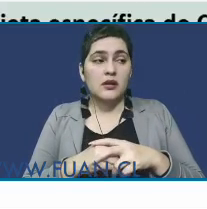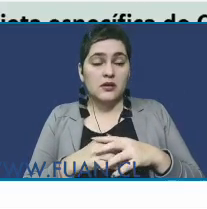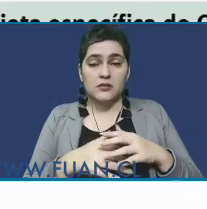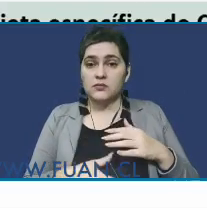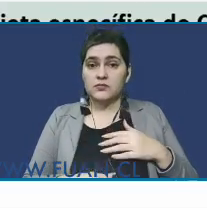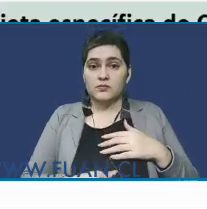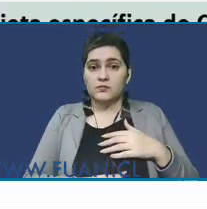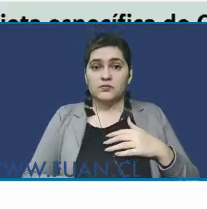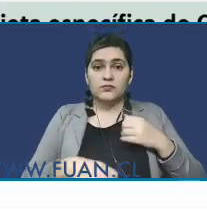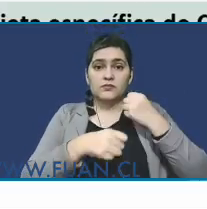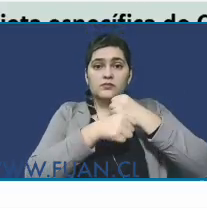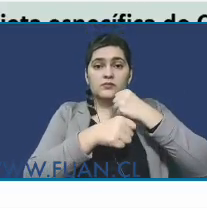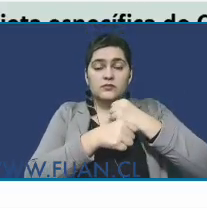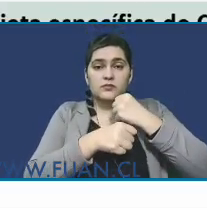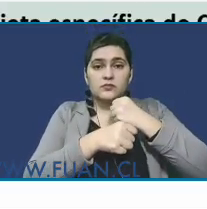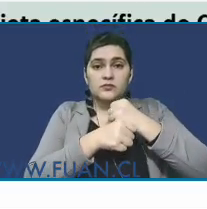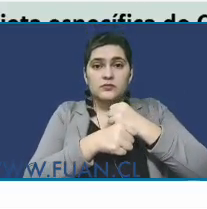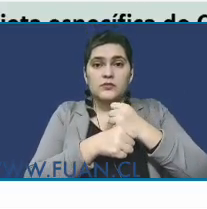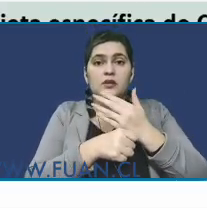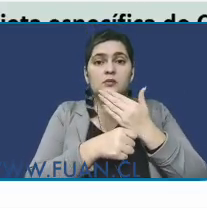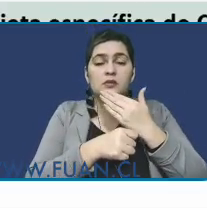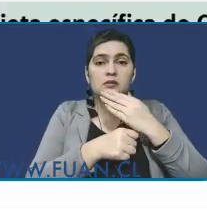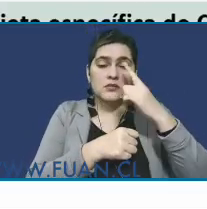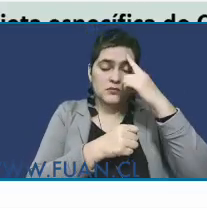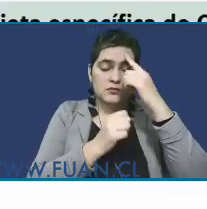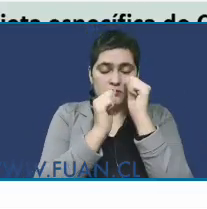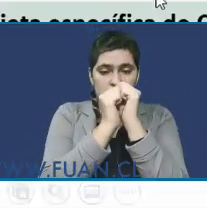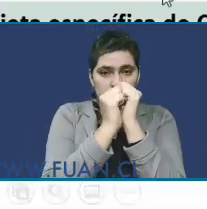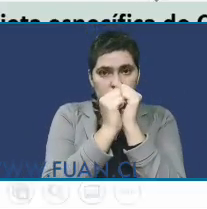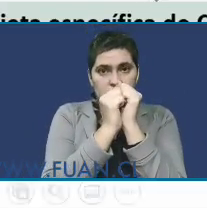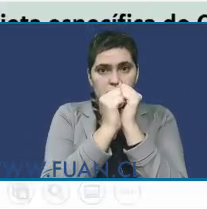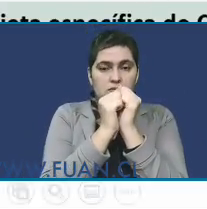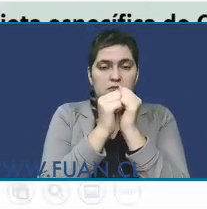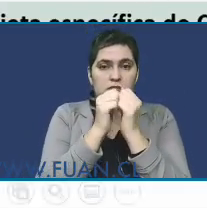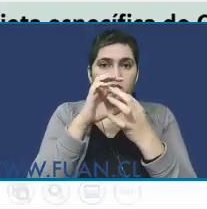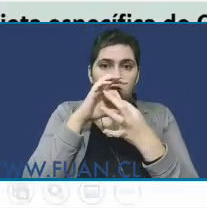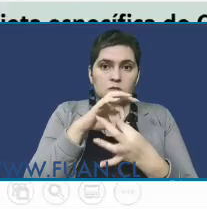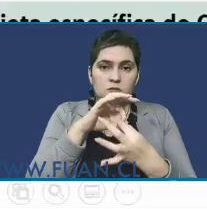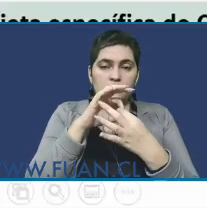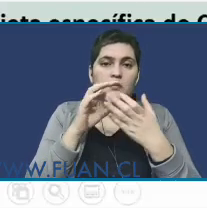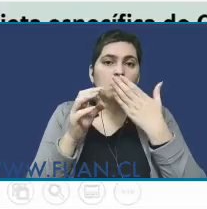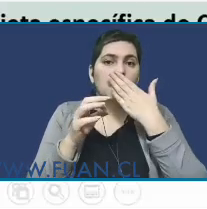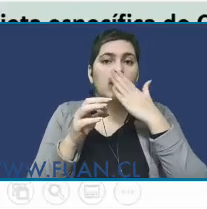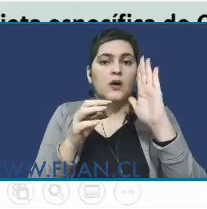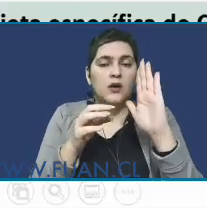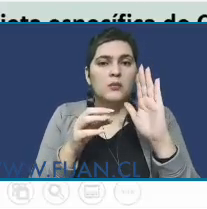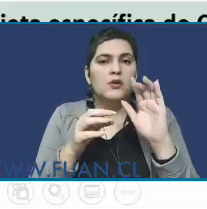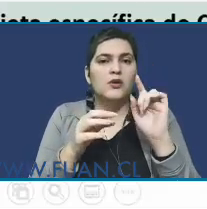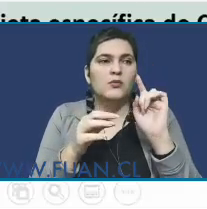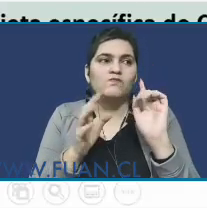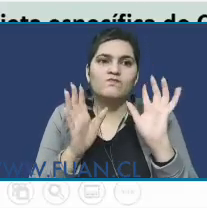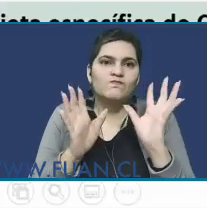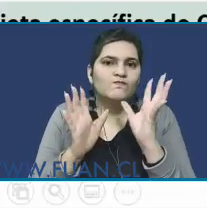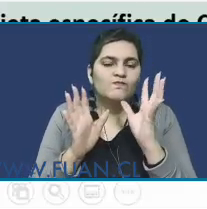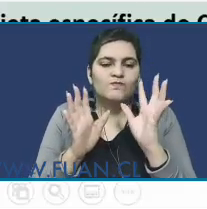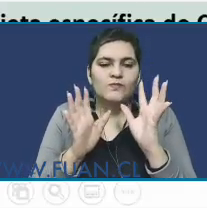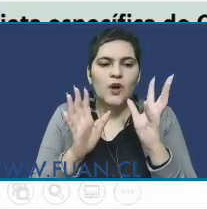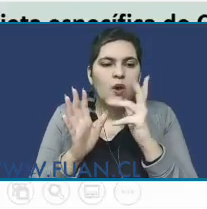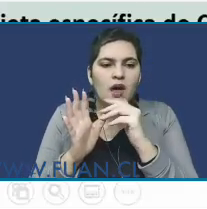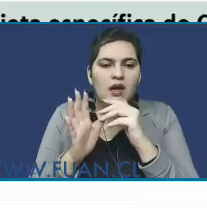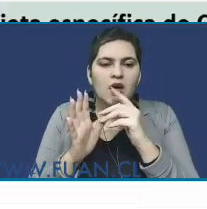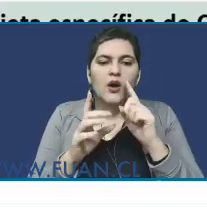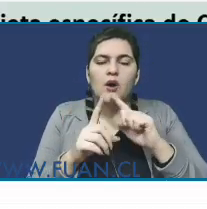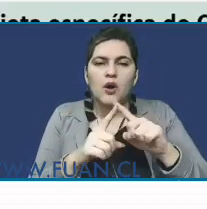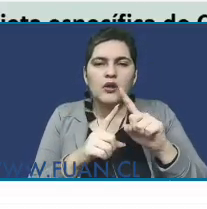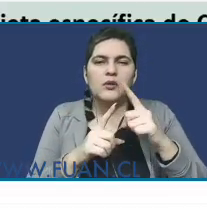funcionalidad, por decirlo de alguna manera, de la neurona, pero no específicamente. Y dieta específica, los carbohidratos, granos o cereales,